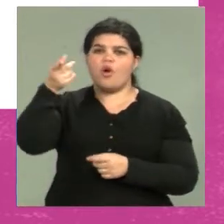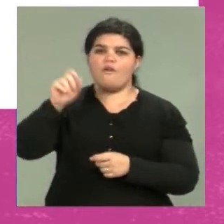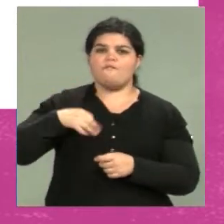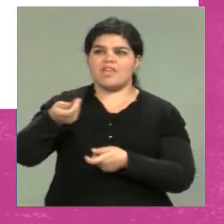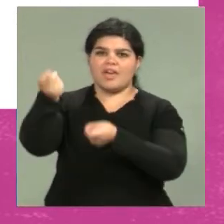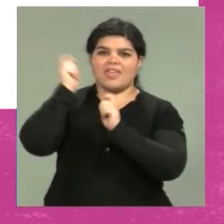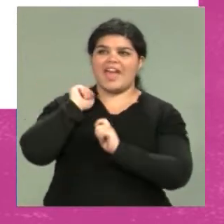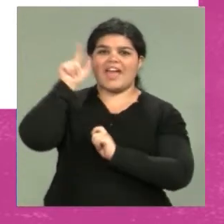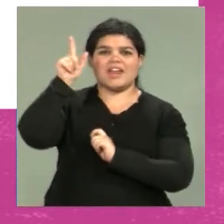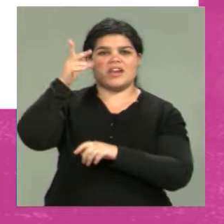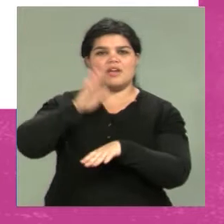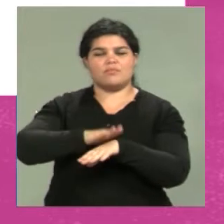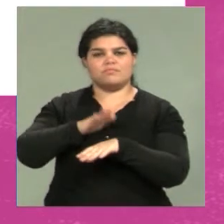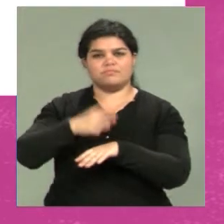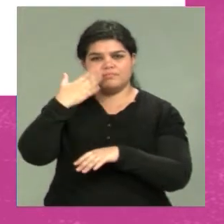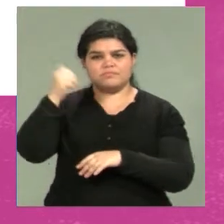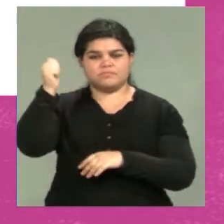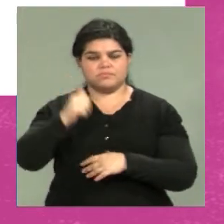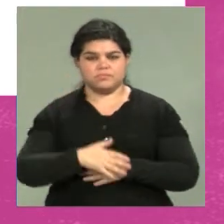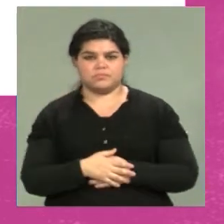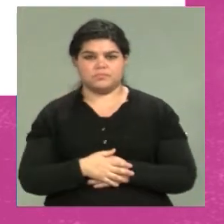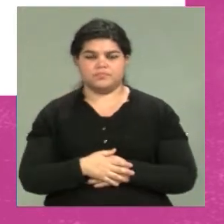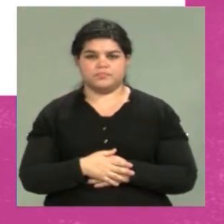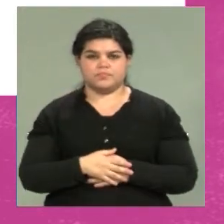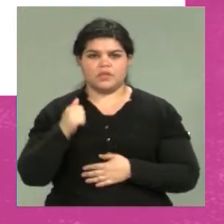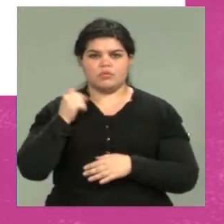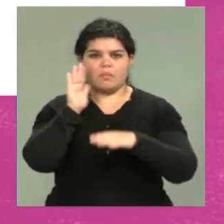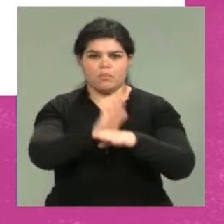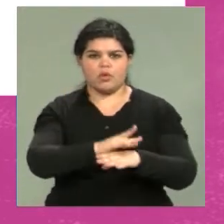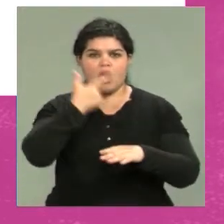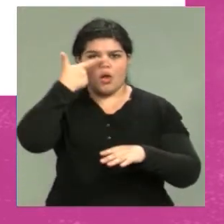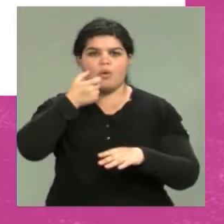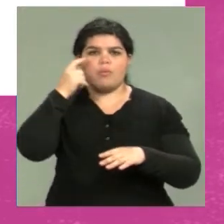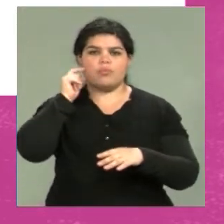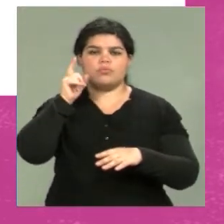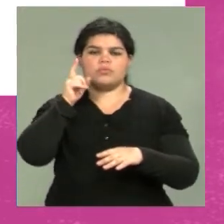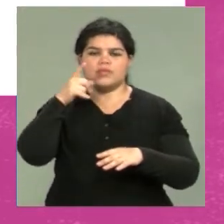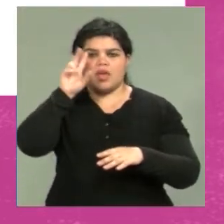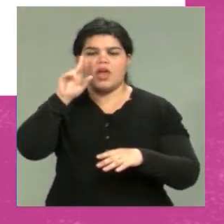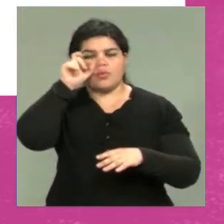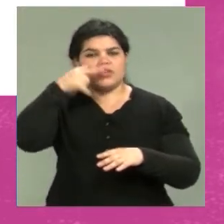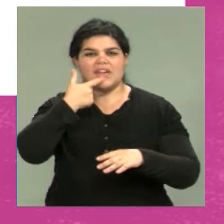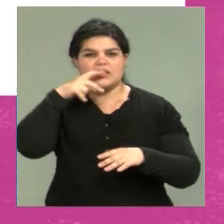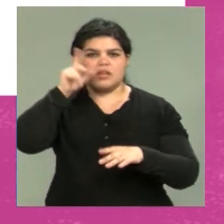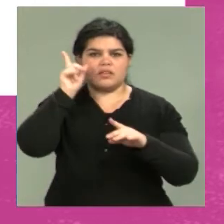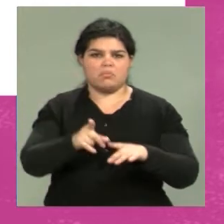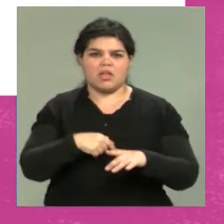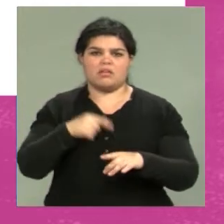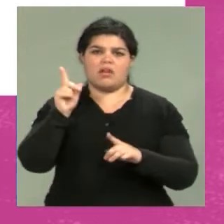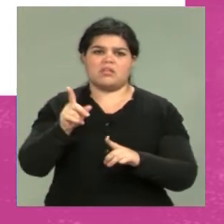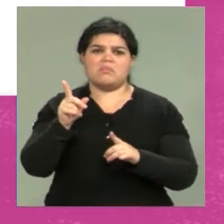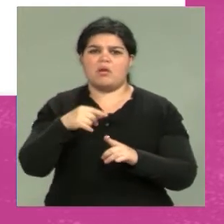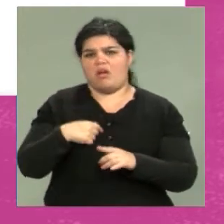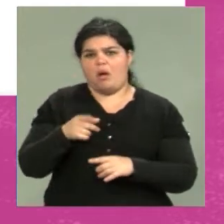quien nos la quita, dice esta persona. Yo apoyo la eutanasia en todas sus formas, incluso si no estás enfermo y la quieres porque sí. Bueno, se